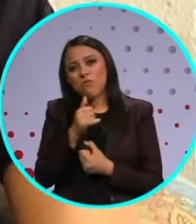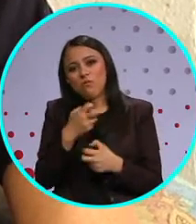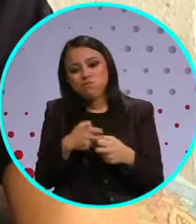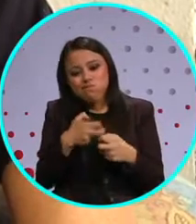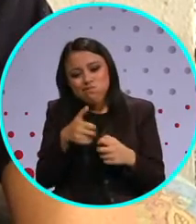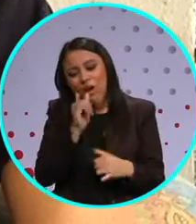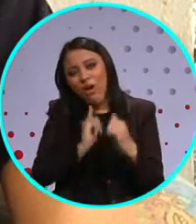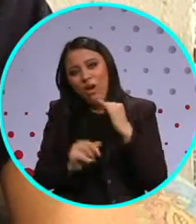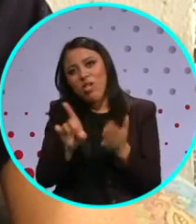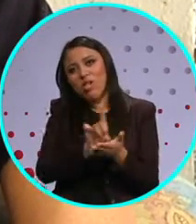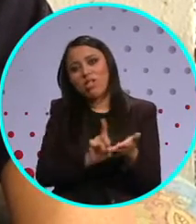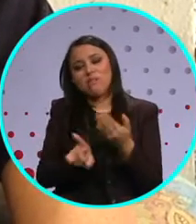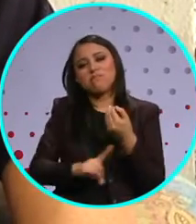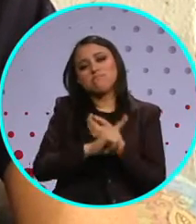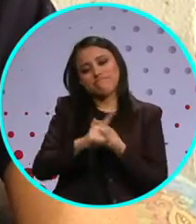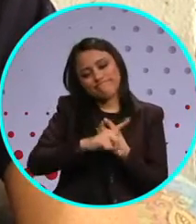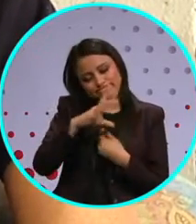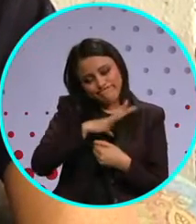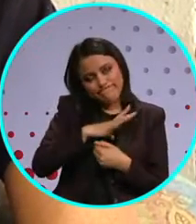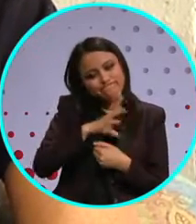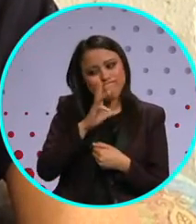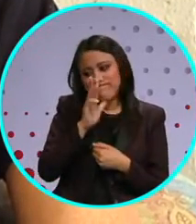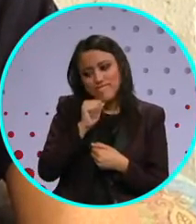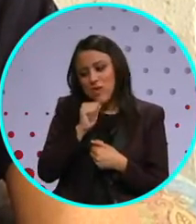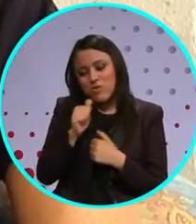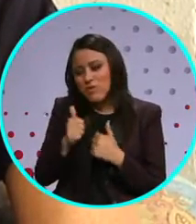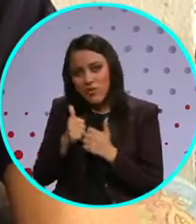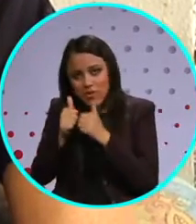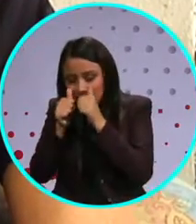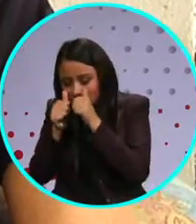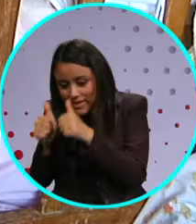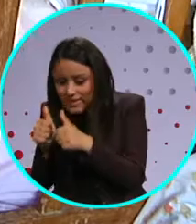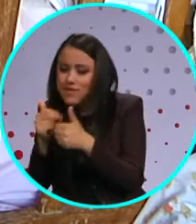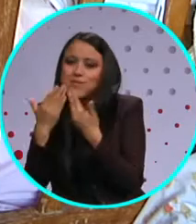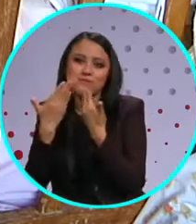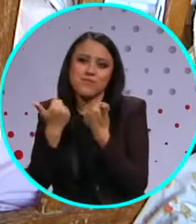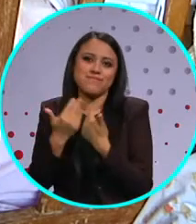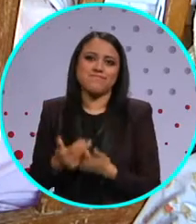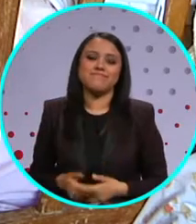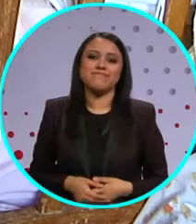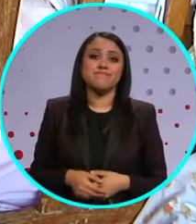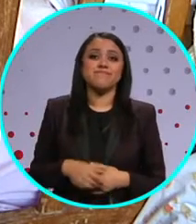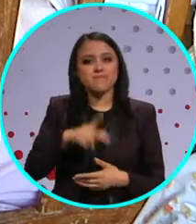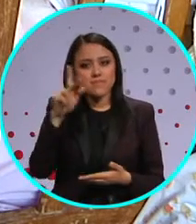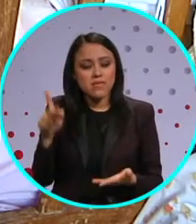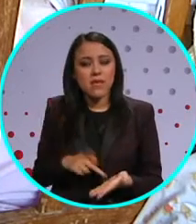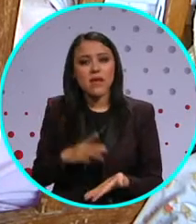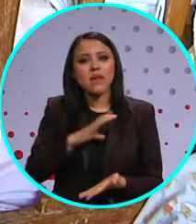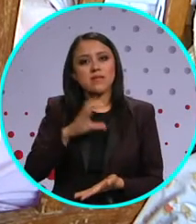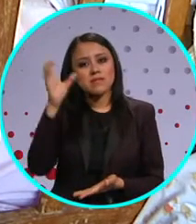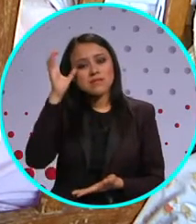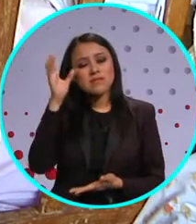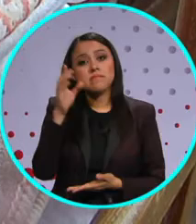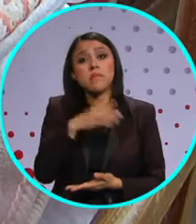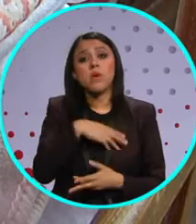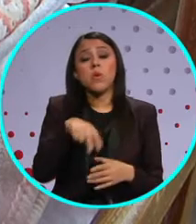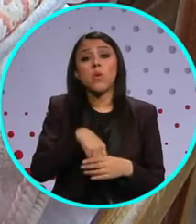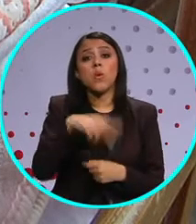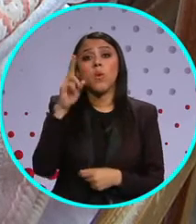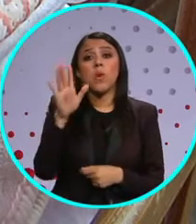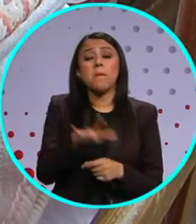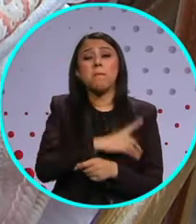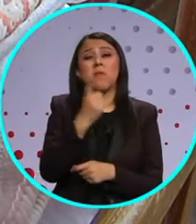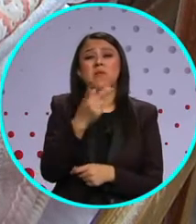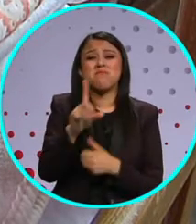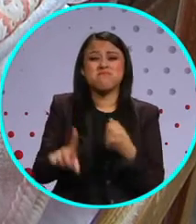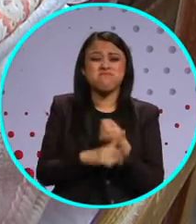drogas. Entonces, era imposible que ella se hiciera cargo de ella. Hoy una vez más la cama de Alexa está vacía, pues las llagas que